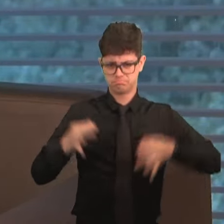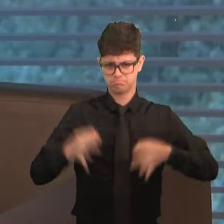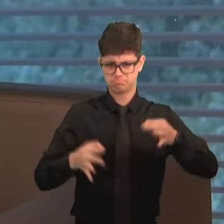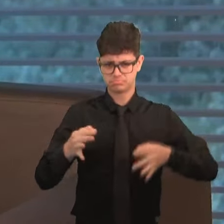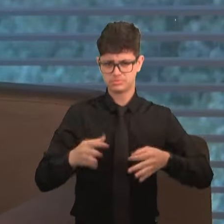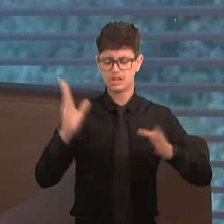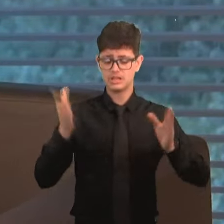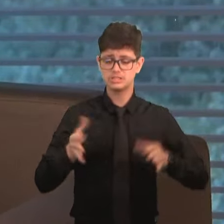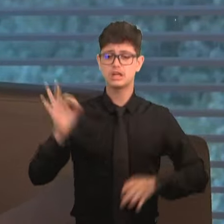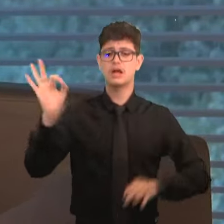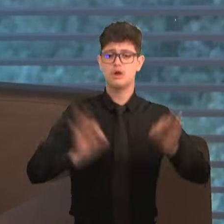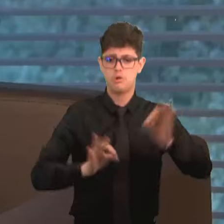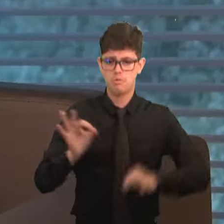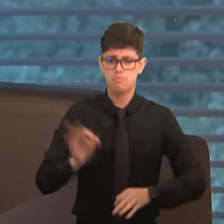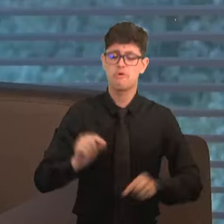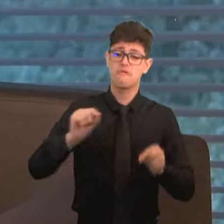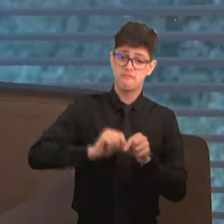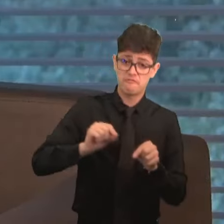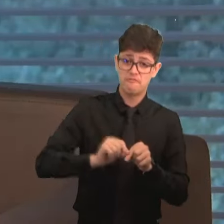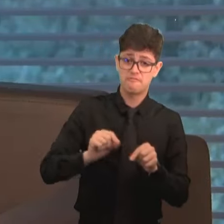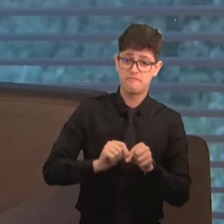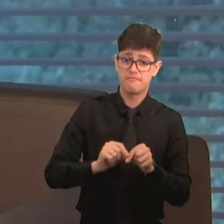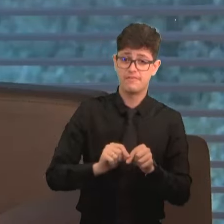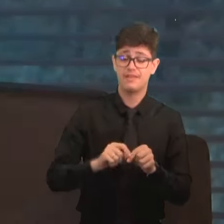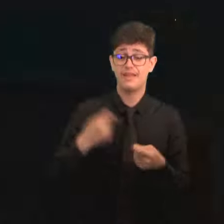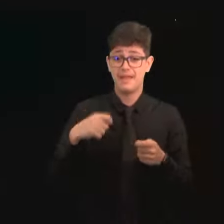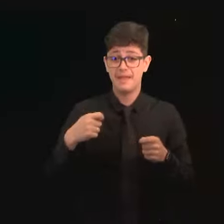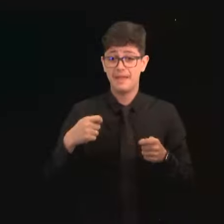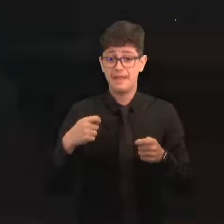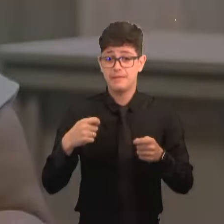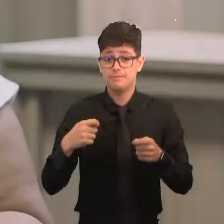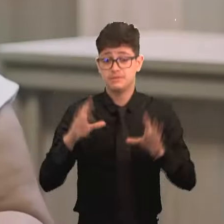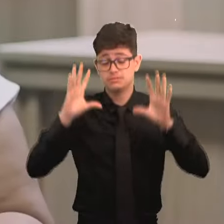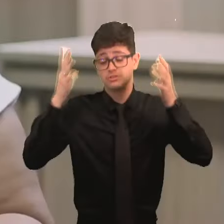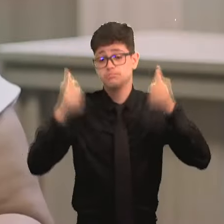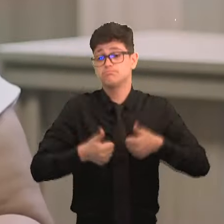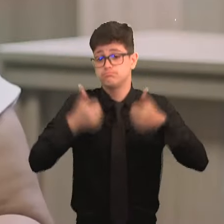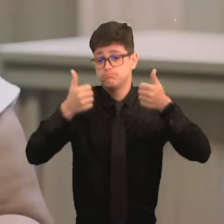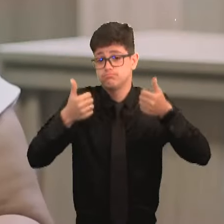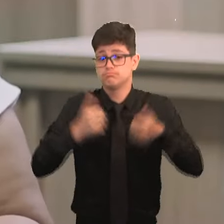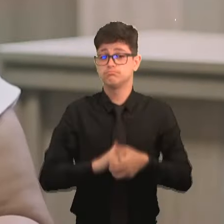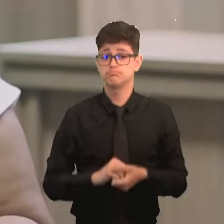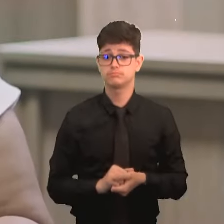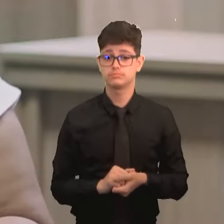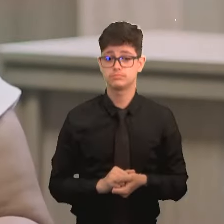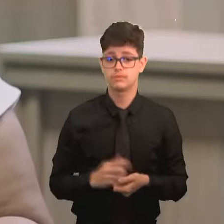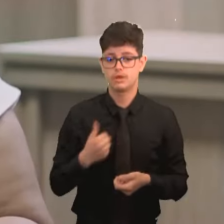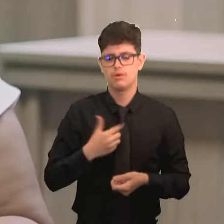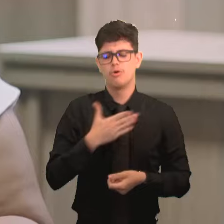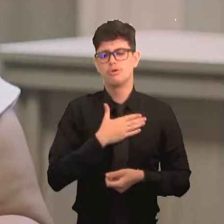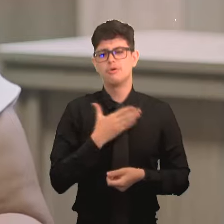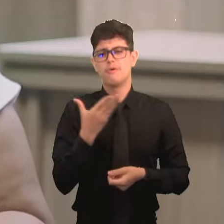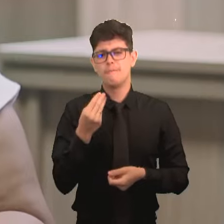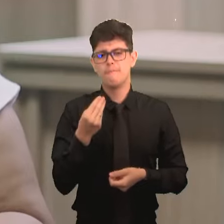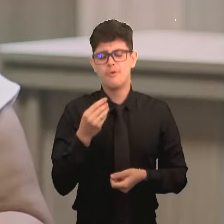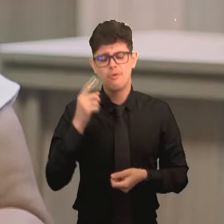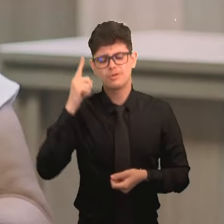IA generativa, deepfakes, especialmente establece una obligación de transparencia. Me gusta mucho este